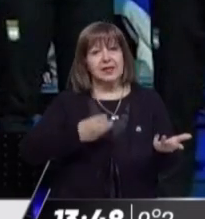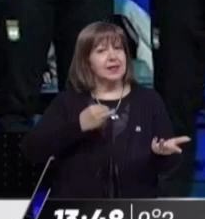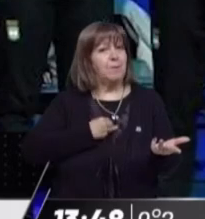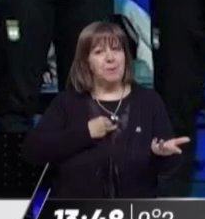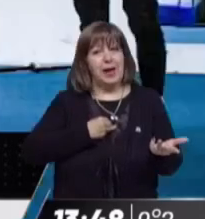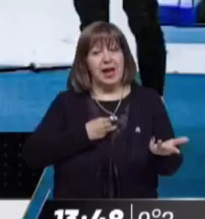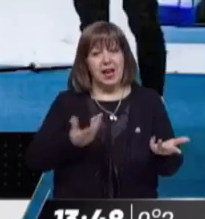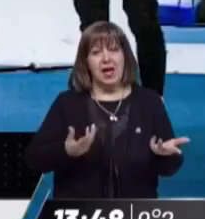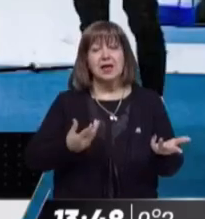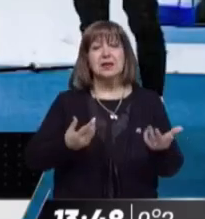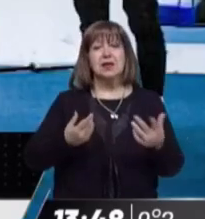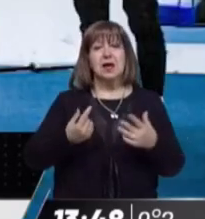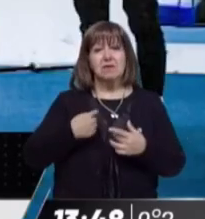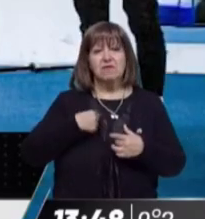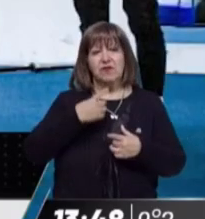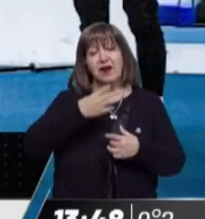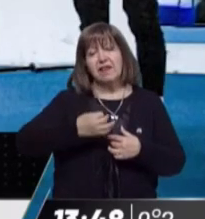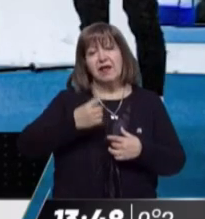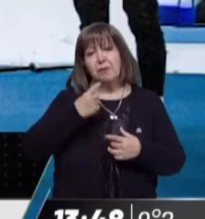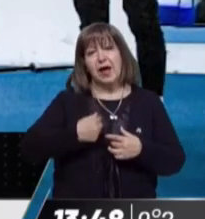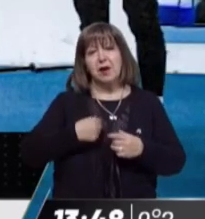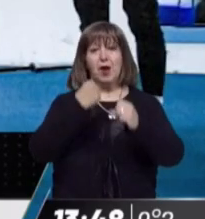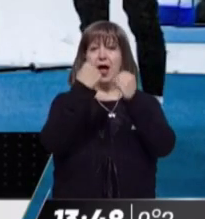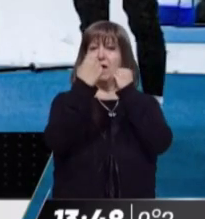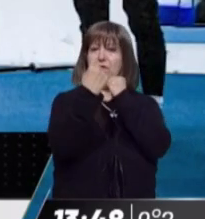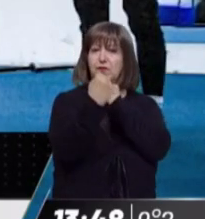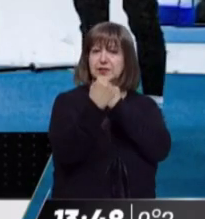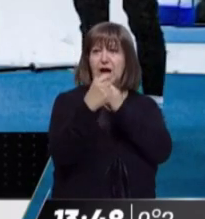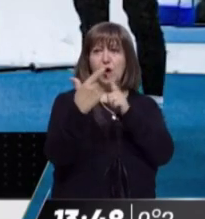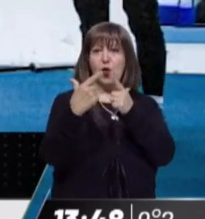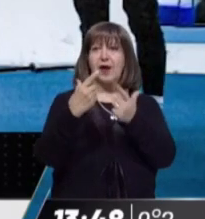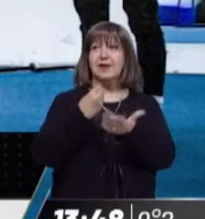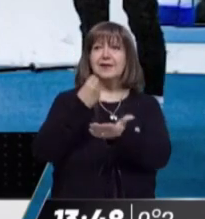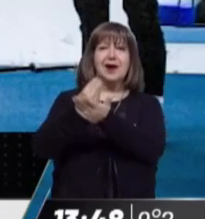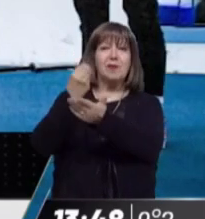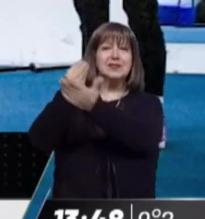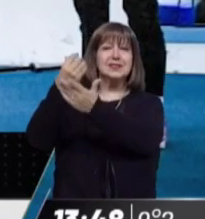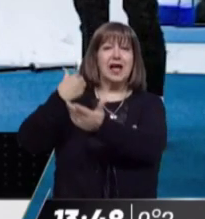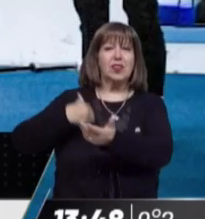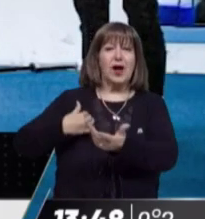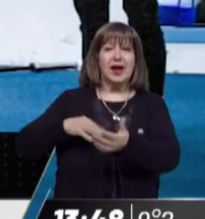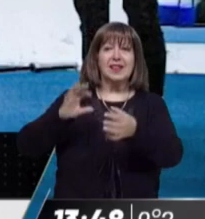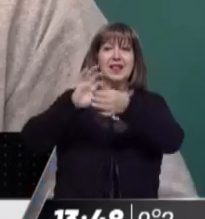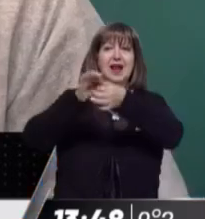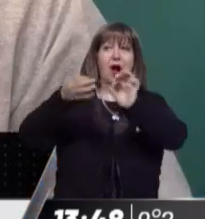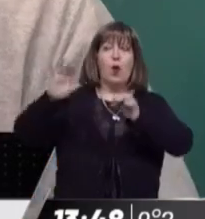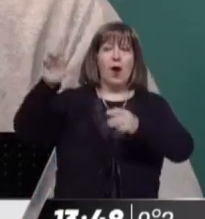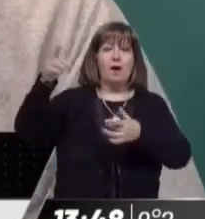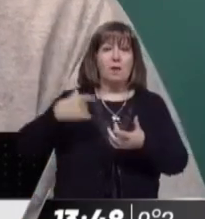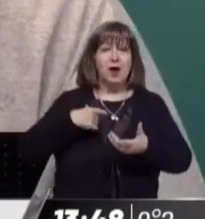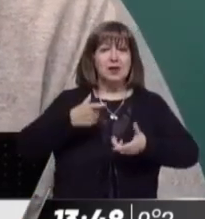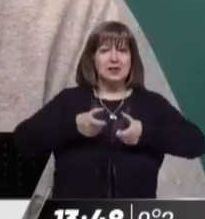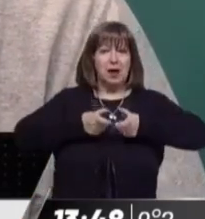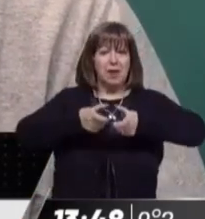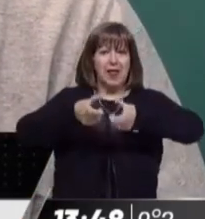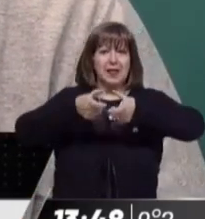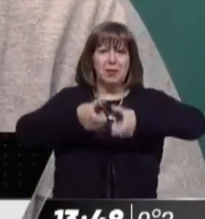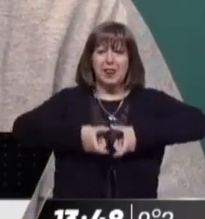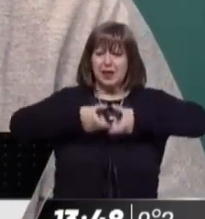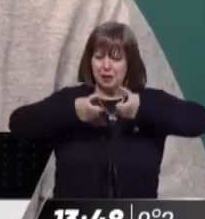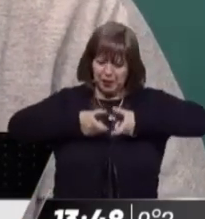es triste. A mí me causa un poco de tristeza que el boxeo hoy no nos vaya a representar a la Argentina, siendo el deporte que más medallas le hemos